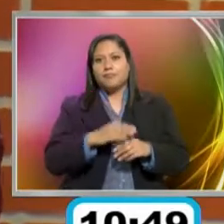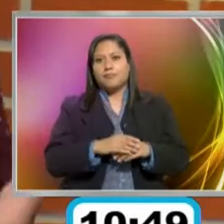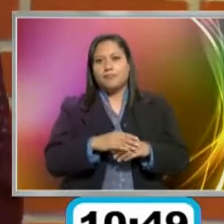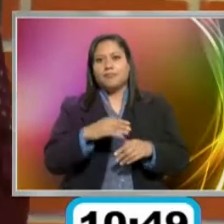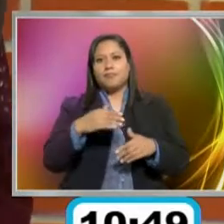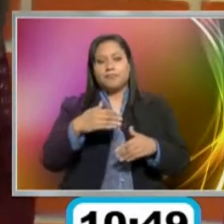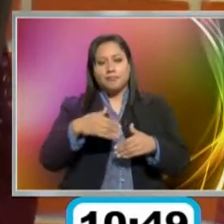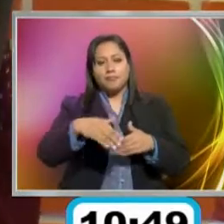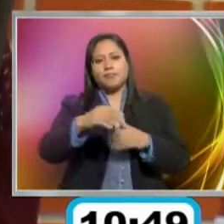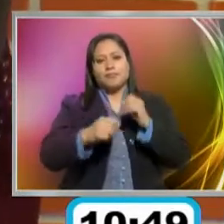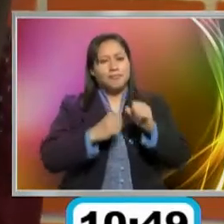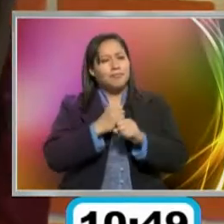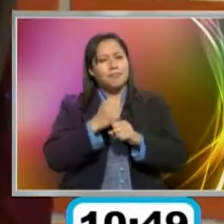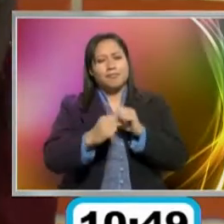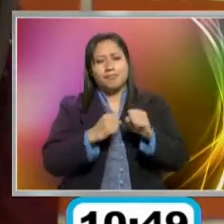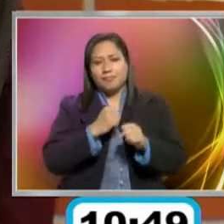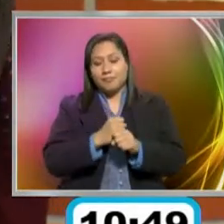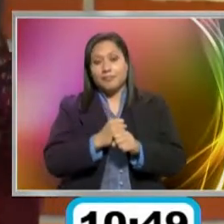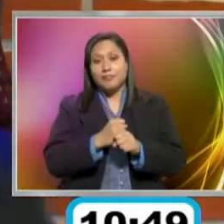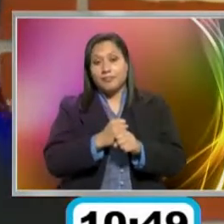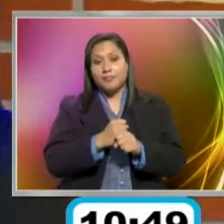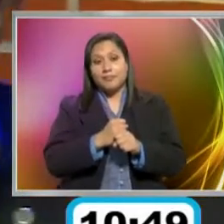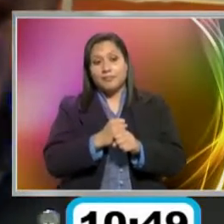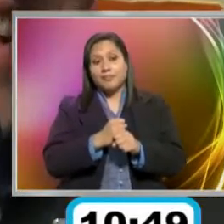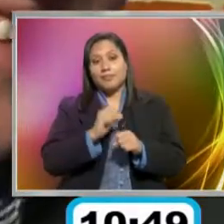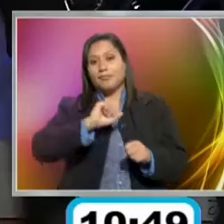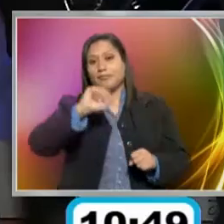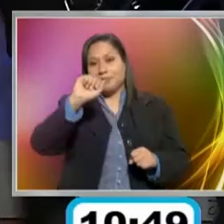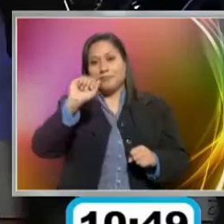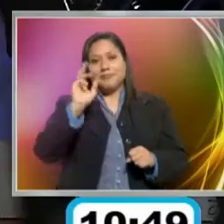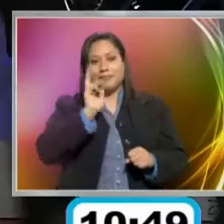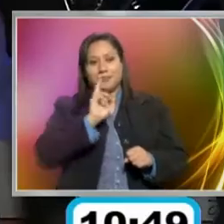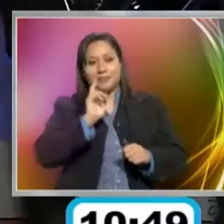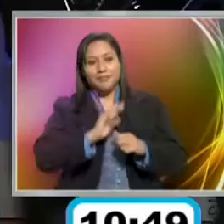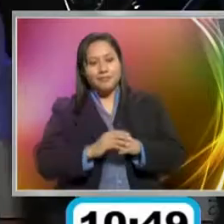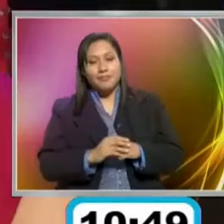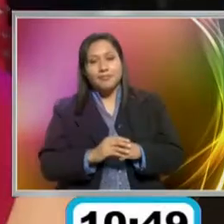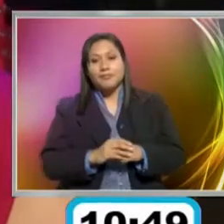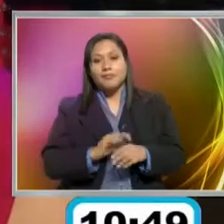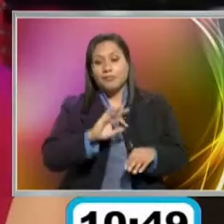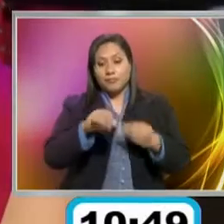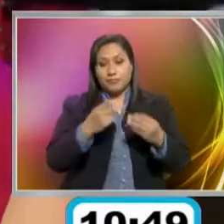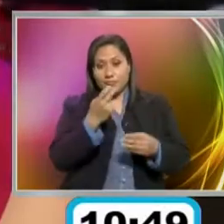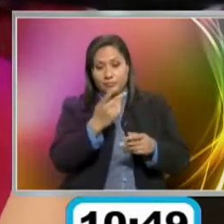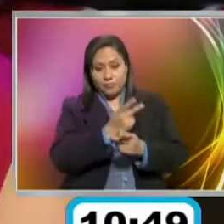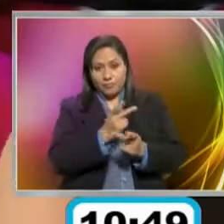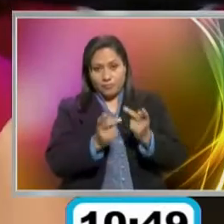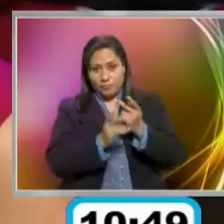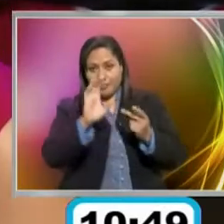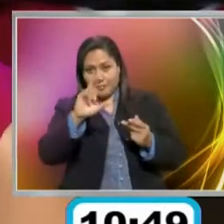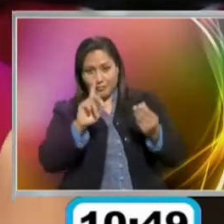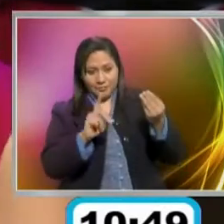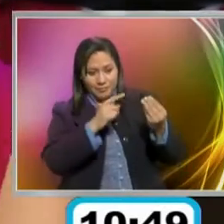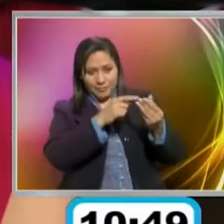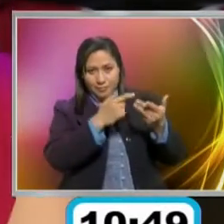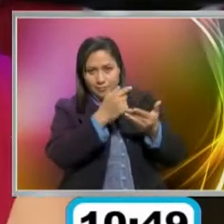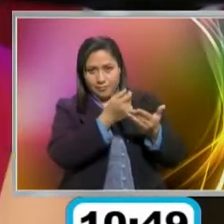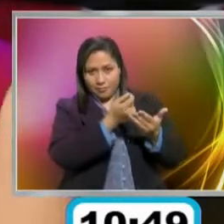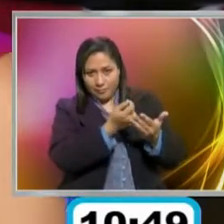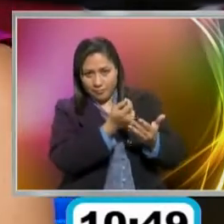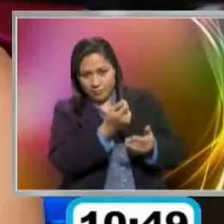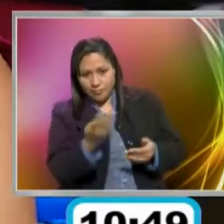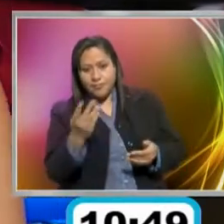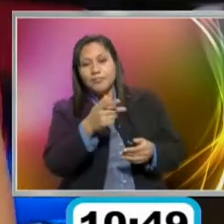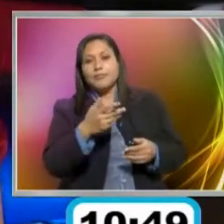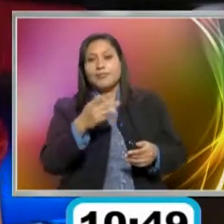largo de todos estos años y ya ahí vamos queriendo despuntar. Muy bien. Oye, y de todas estas producciones que tienes en tu carrera, la mayoría